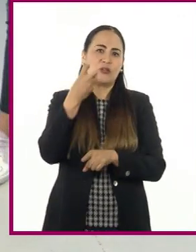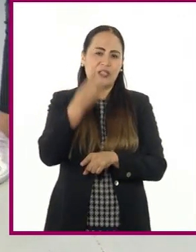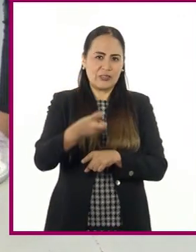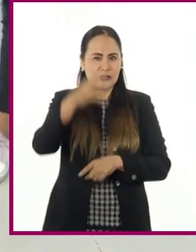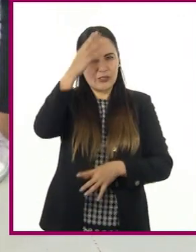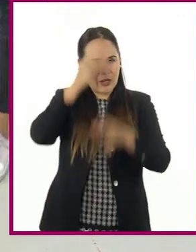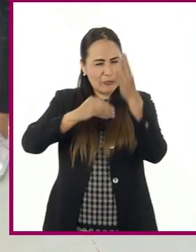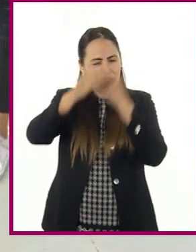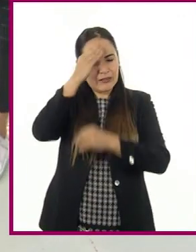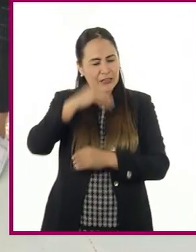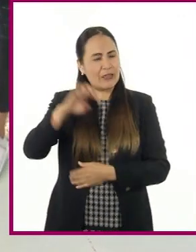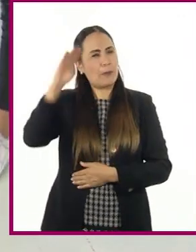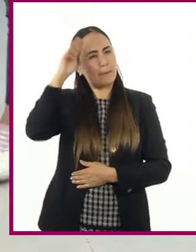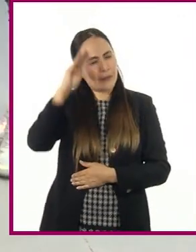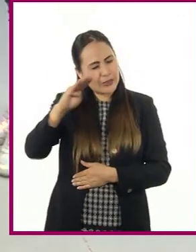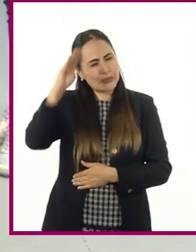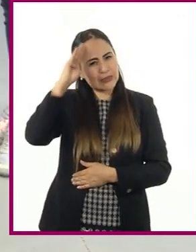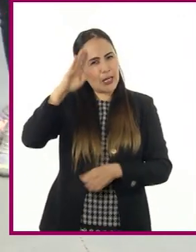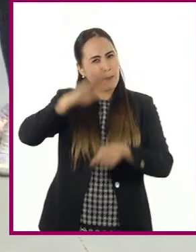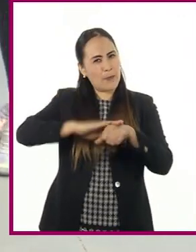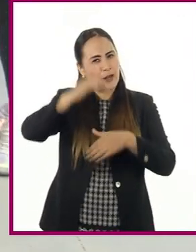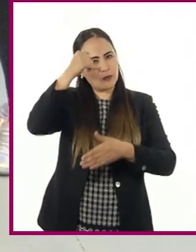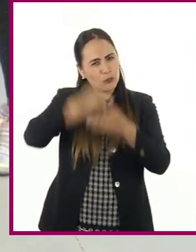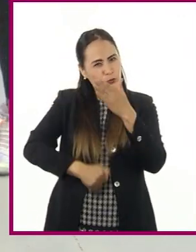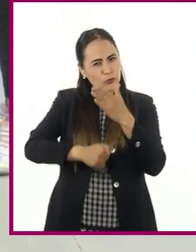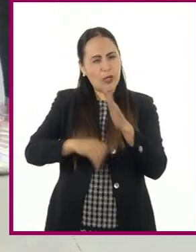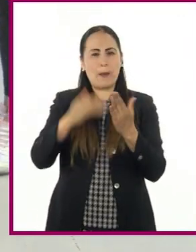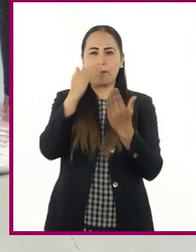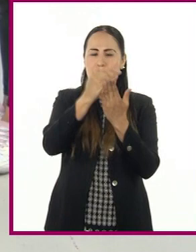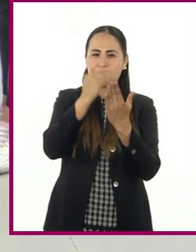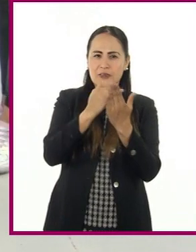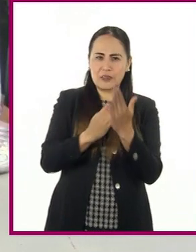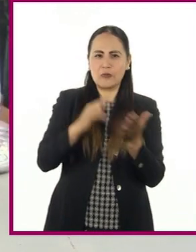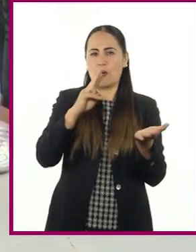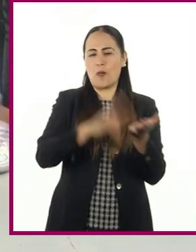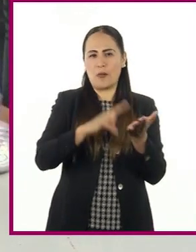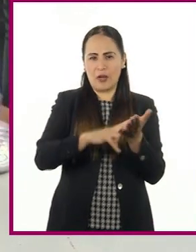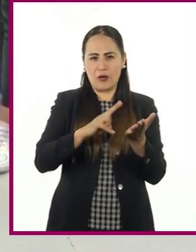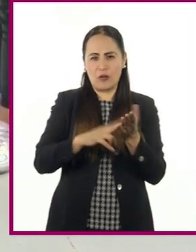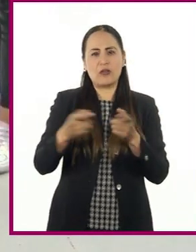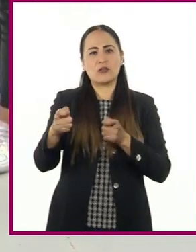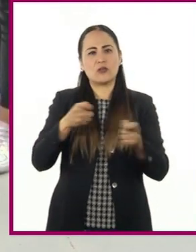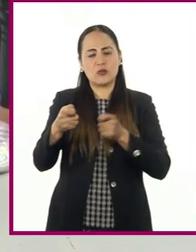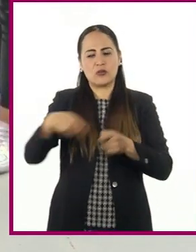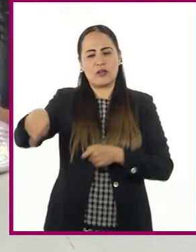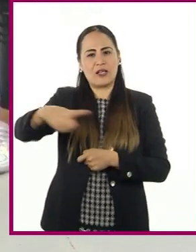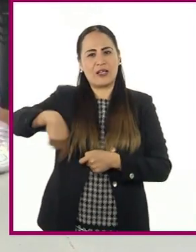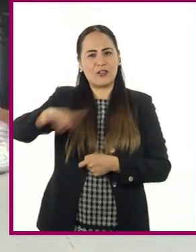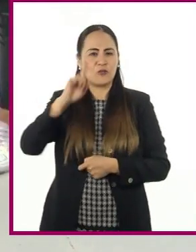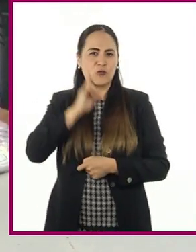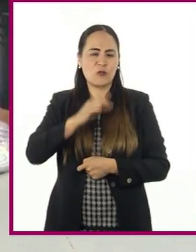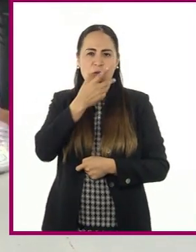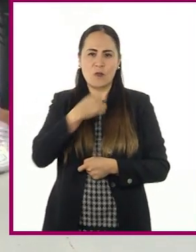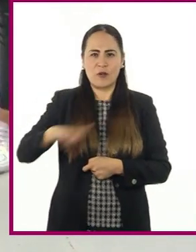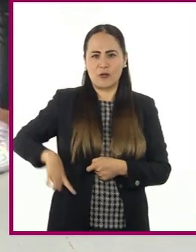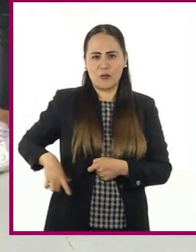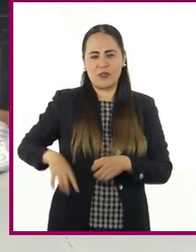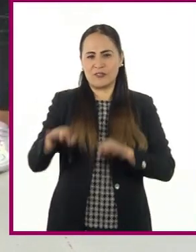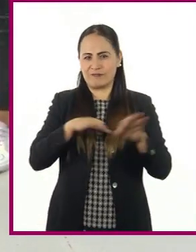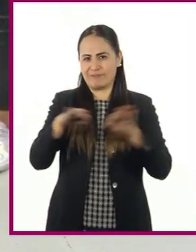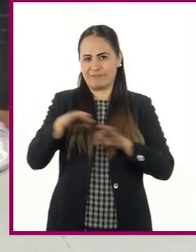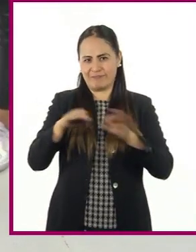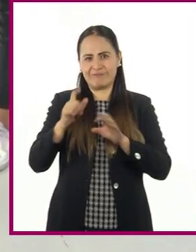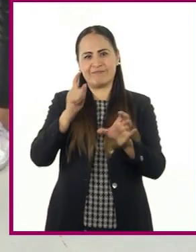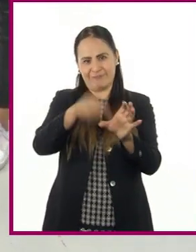seguir reflexionando y aprendiendo sobre los principios y valores que rigen la actuación de las y los servidores públicos.